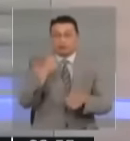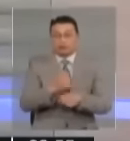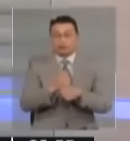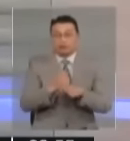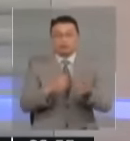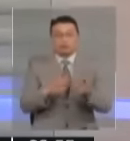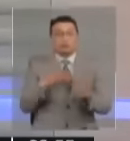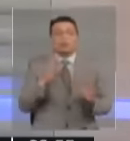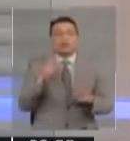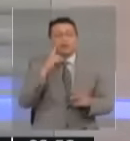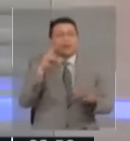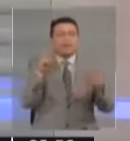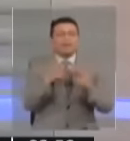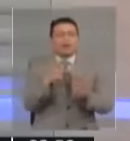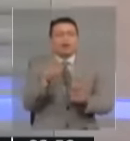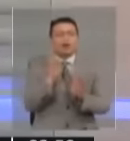salud.